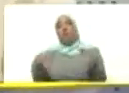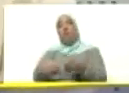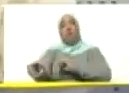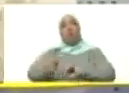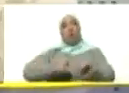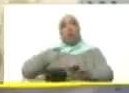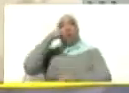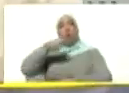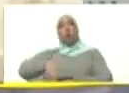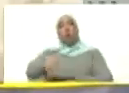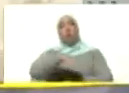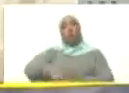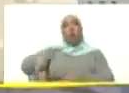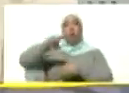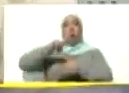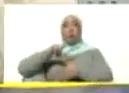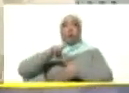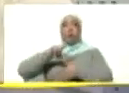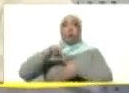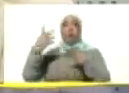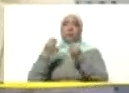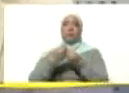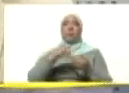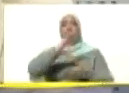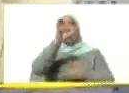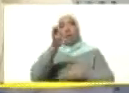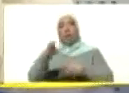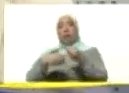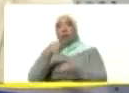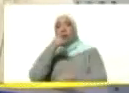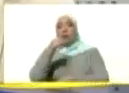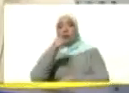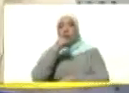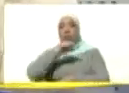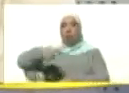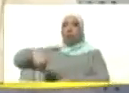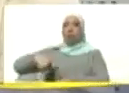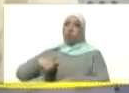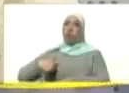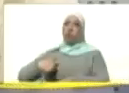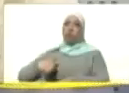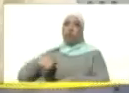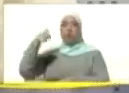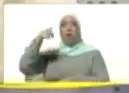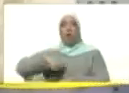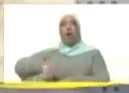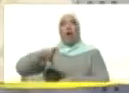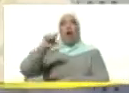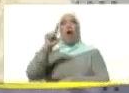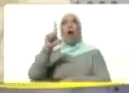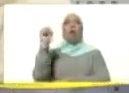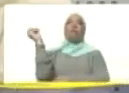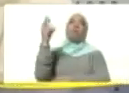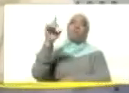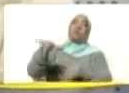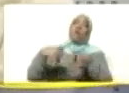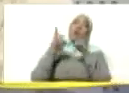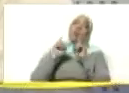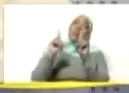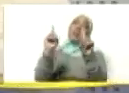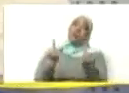populares de América Latina y del Caribe, lo decimos, nosotros aquí en el ALBA estamos